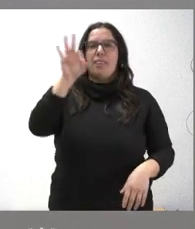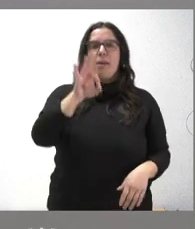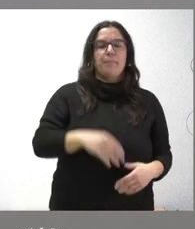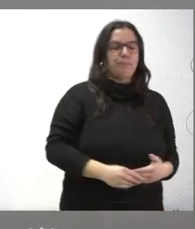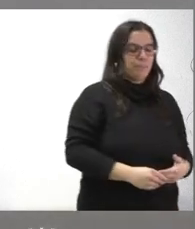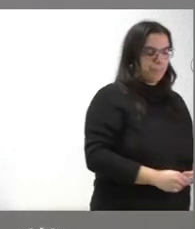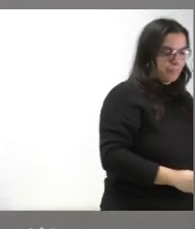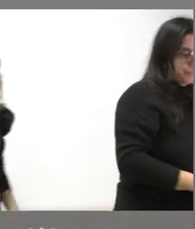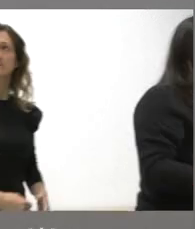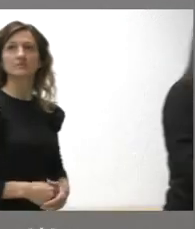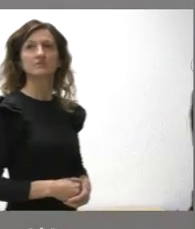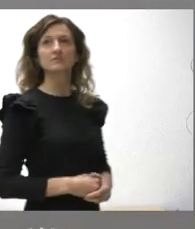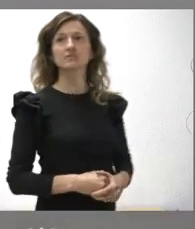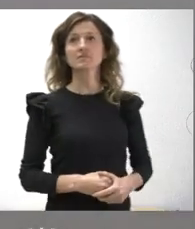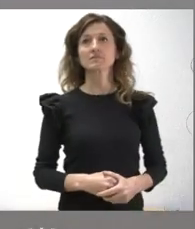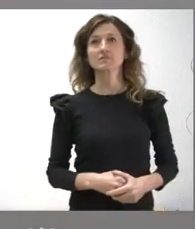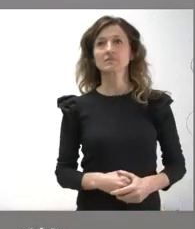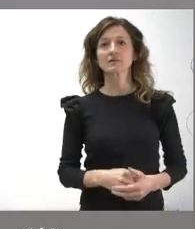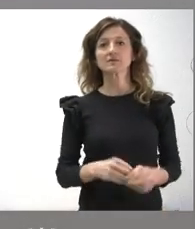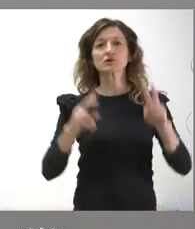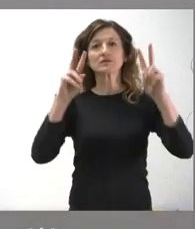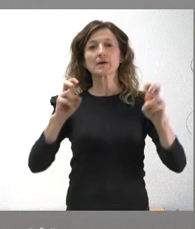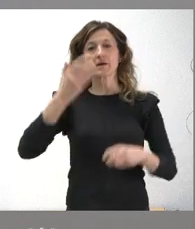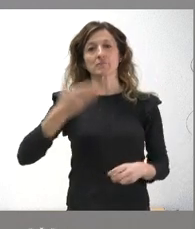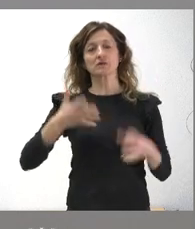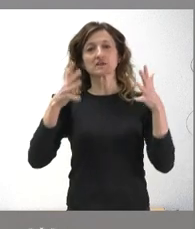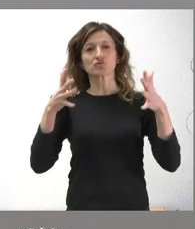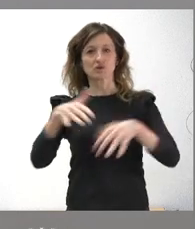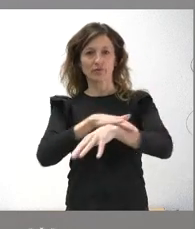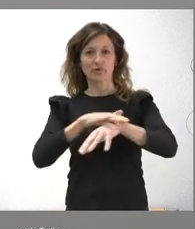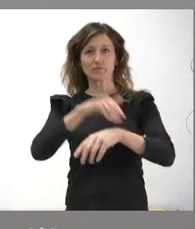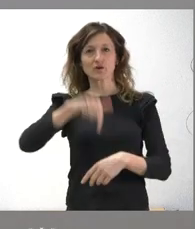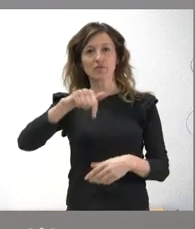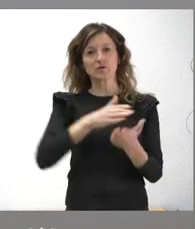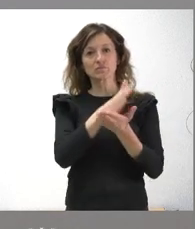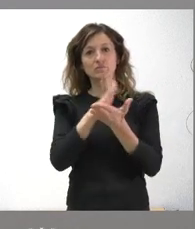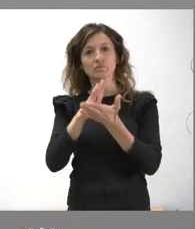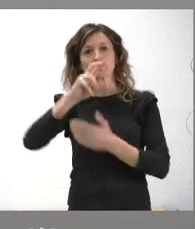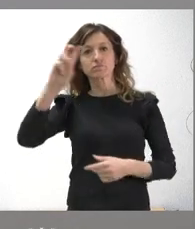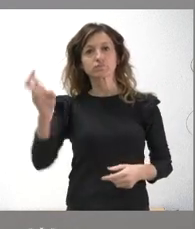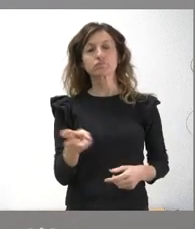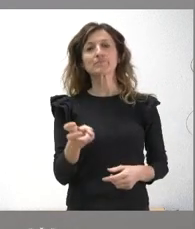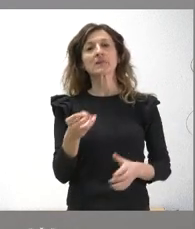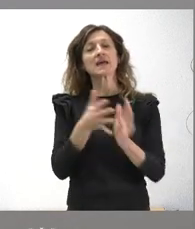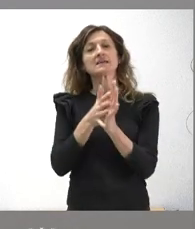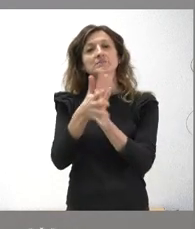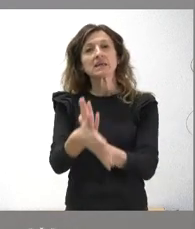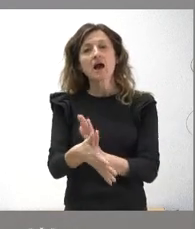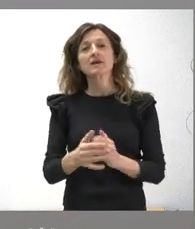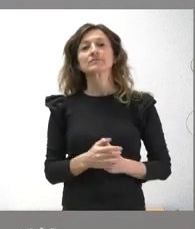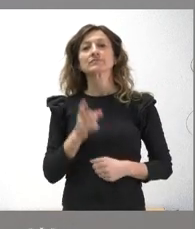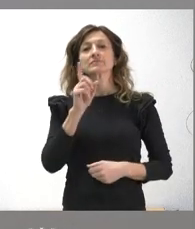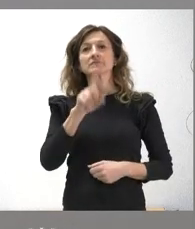y esos son los asuntos fundamentales del Consejo de gobierno de hoy significar Les que se ha